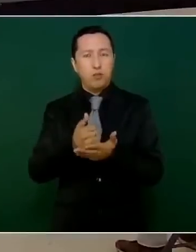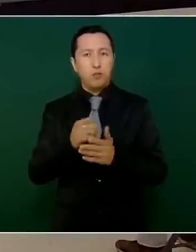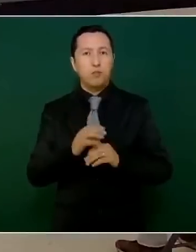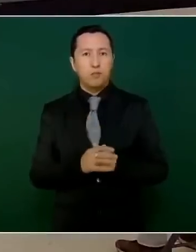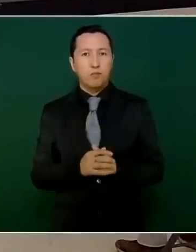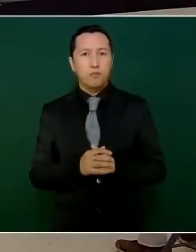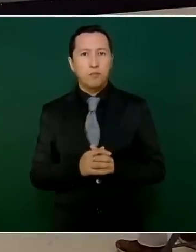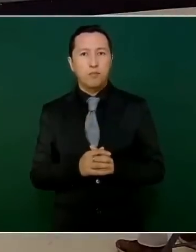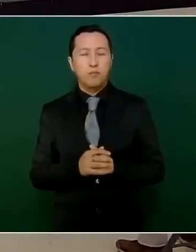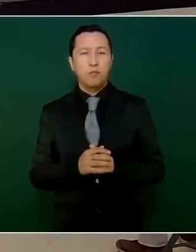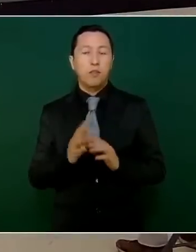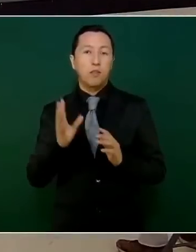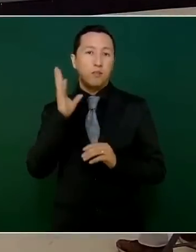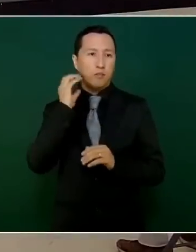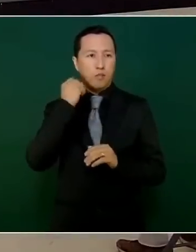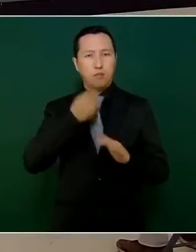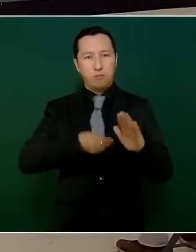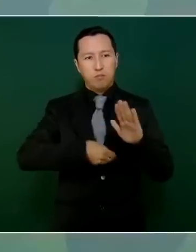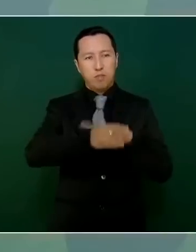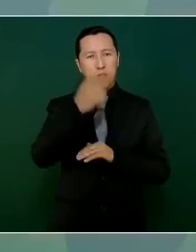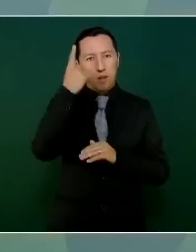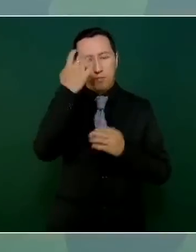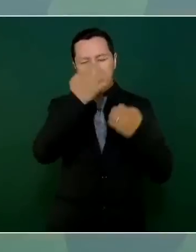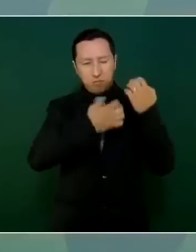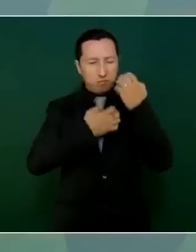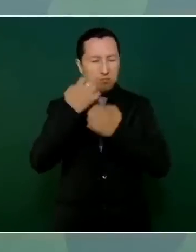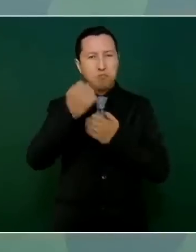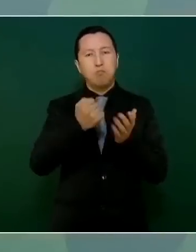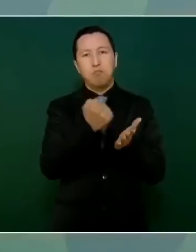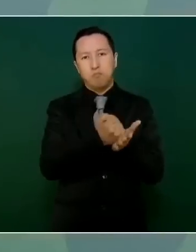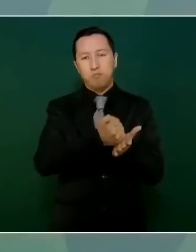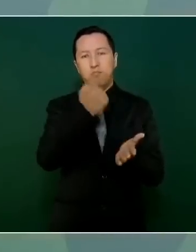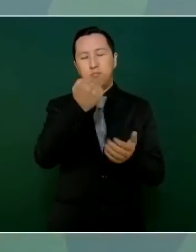que el desarrollo urbano